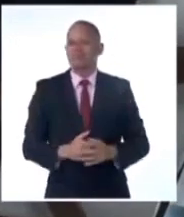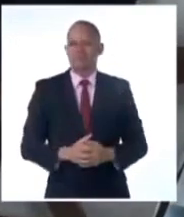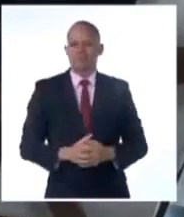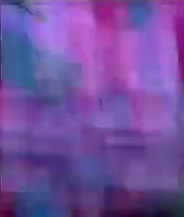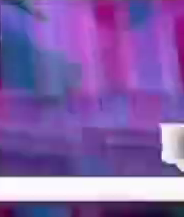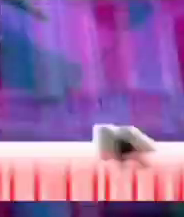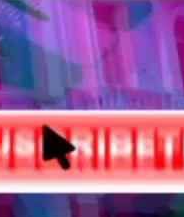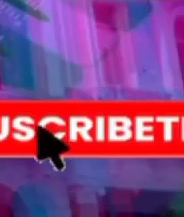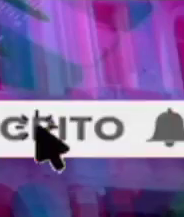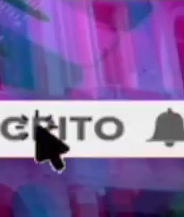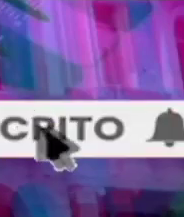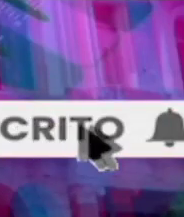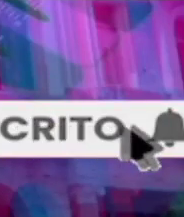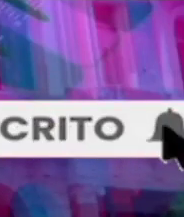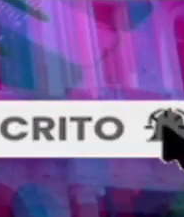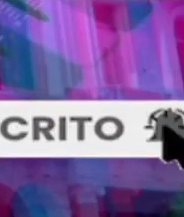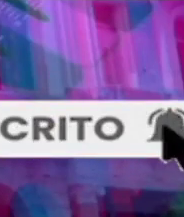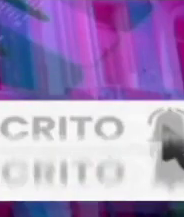de la Televisión.